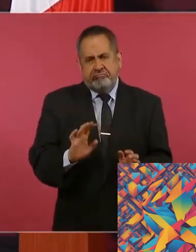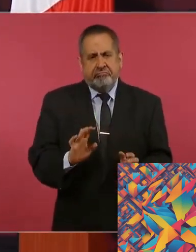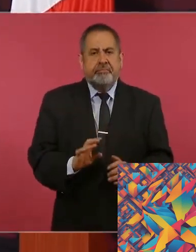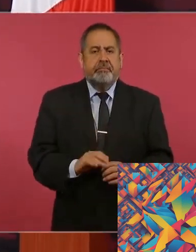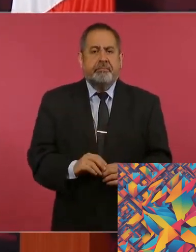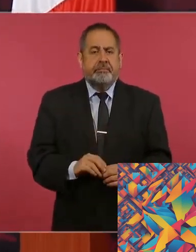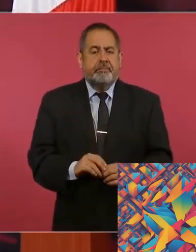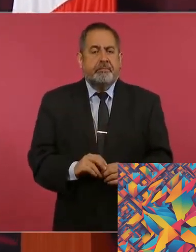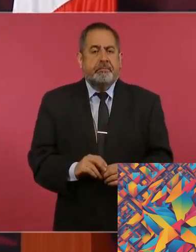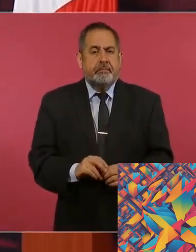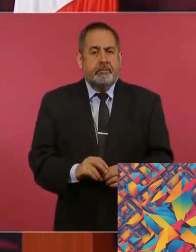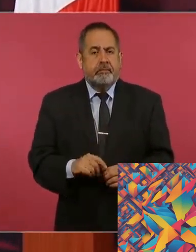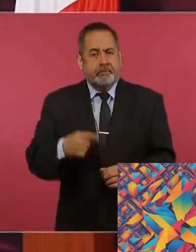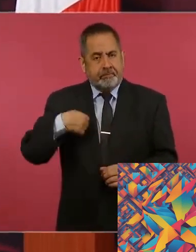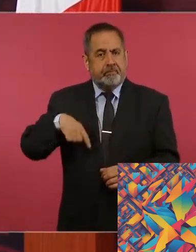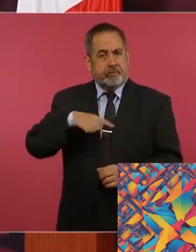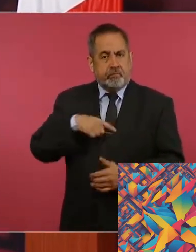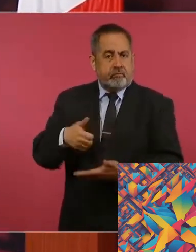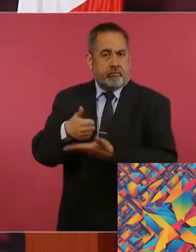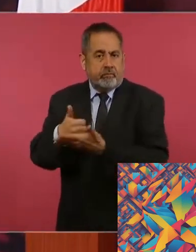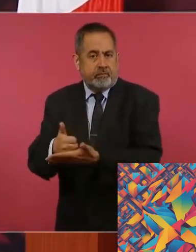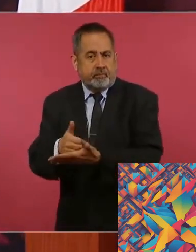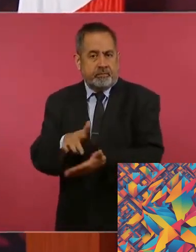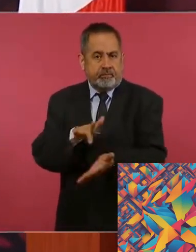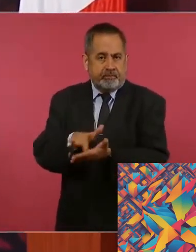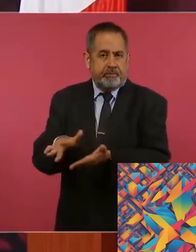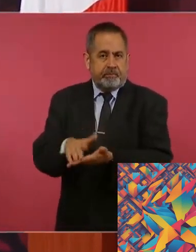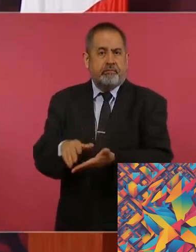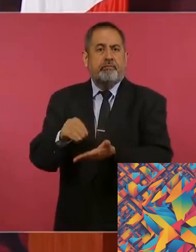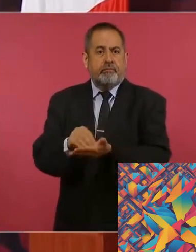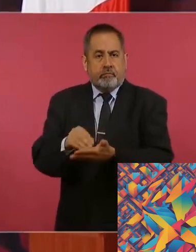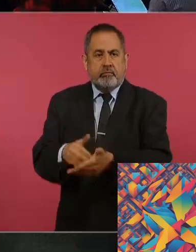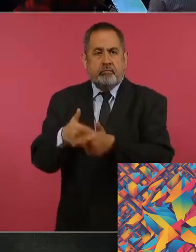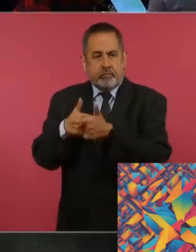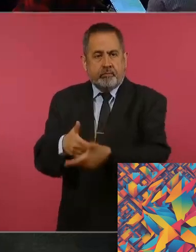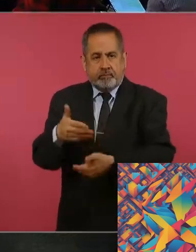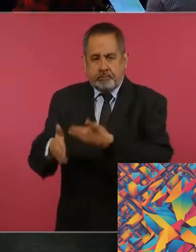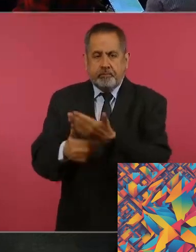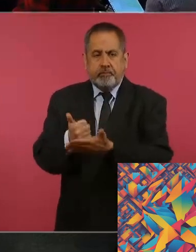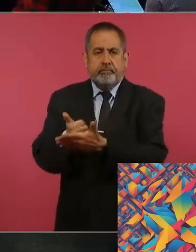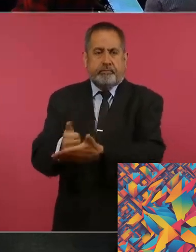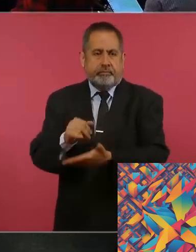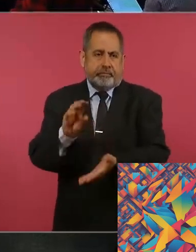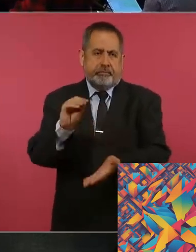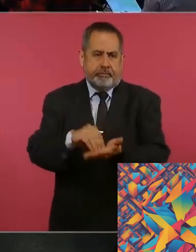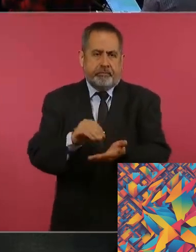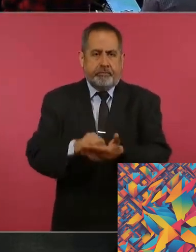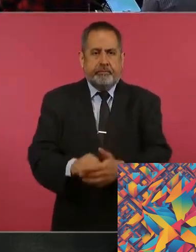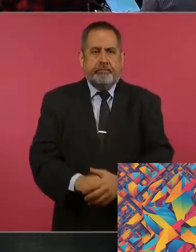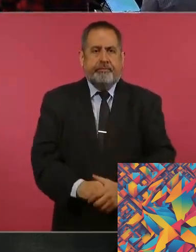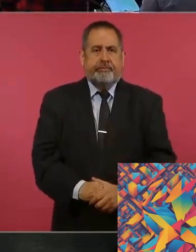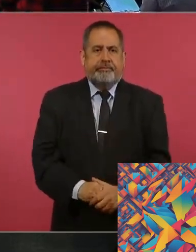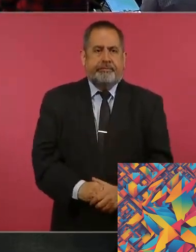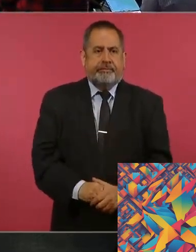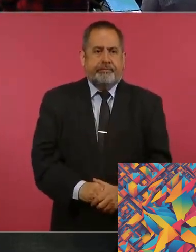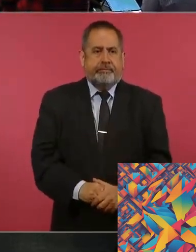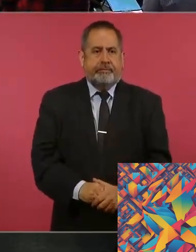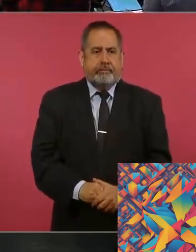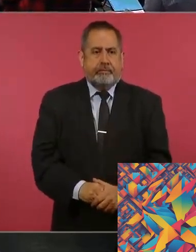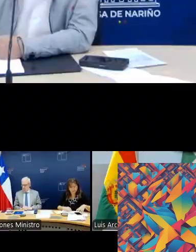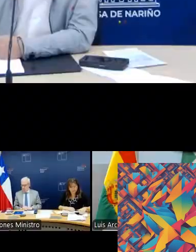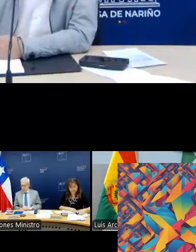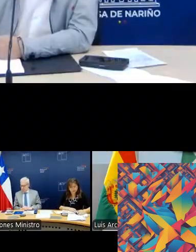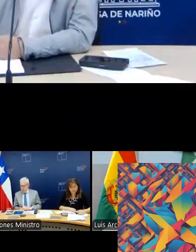diferentes sectores y que, sobre todo, pongan la dignidad humana en el centro de cualquier estrategia de desarrollo. En este